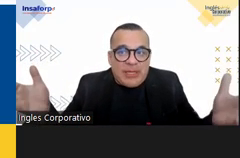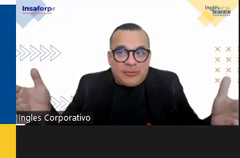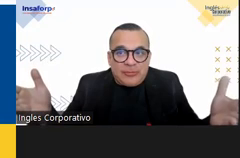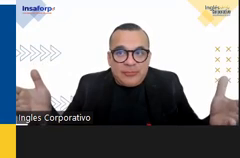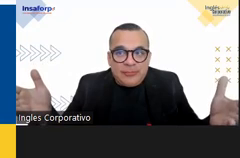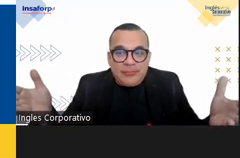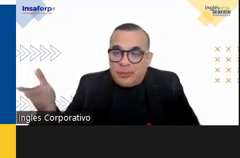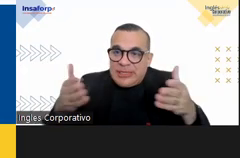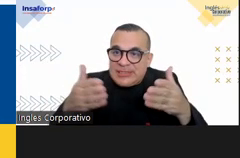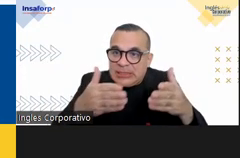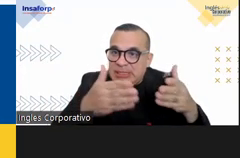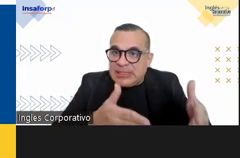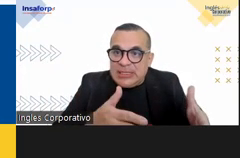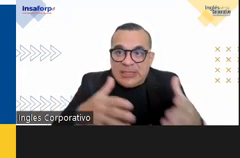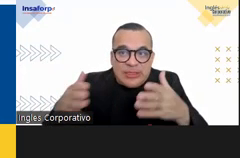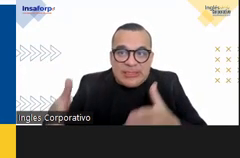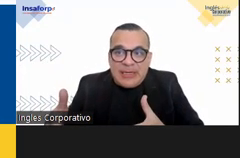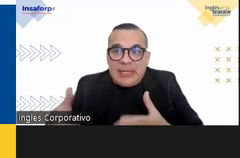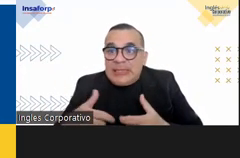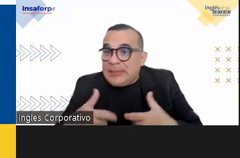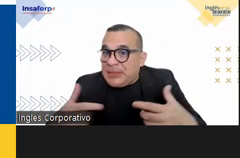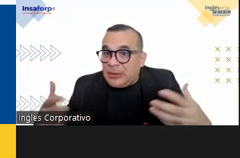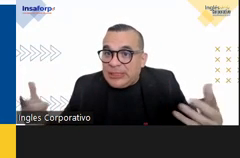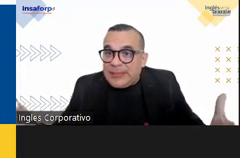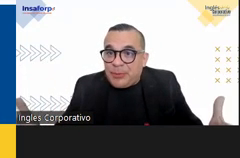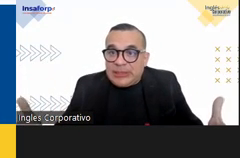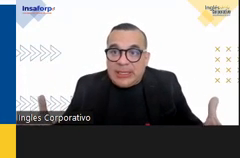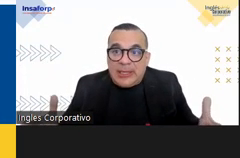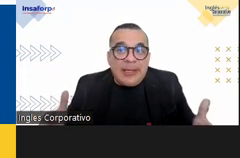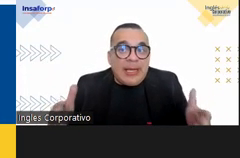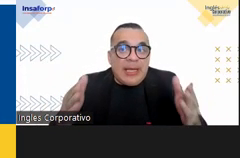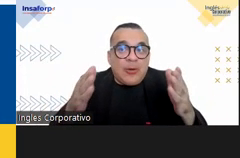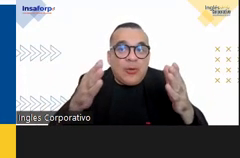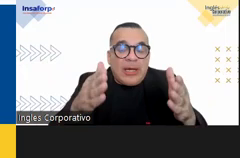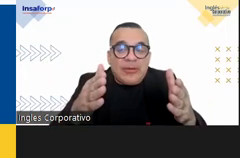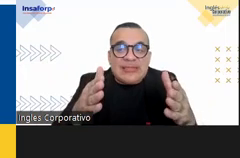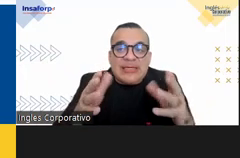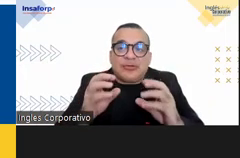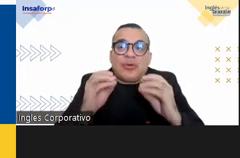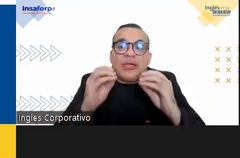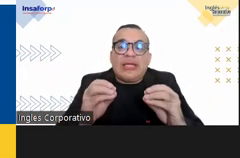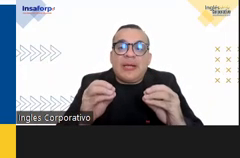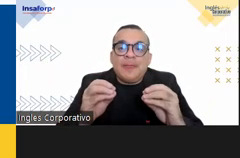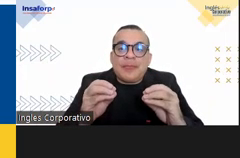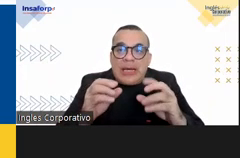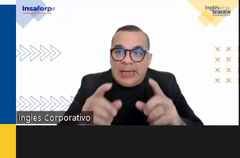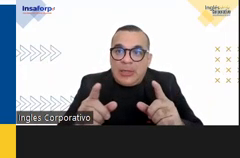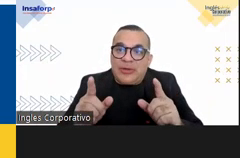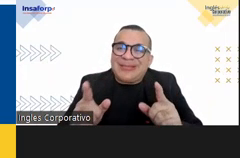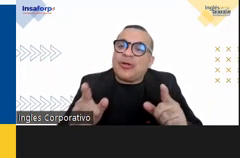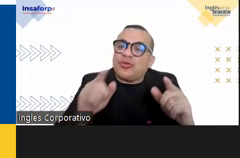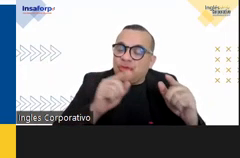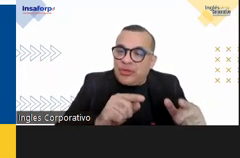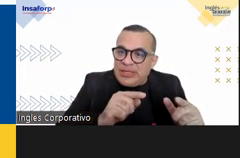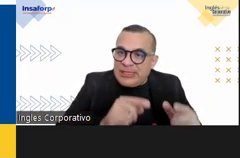valores promedios. Podría ser 15 días, una semana, dependiendo del tiempo que tenga. He colocado en este caso con línea a